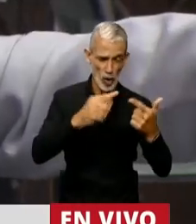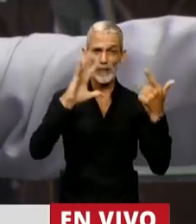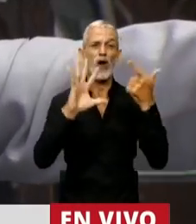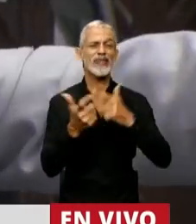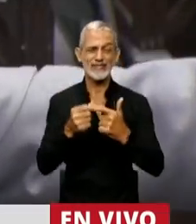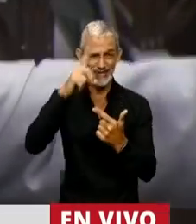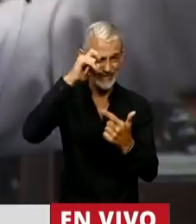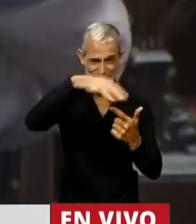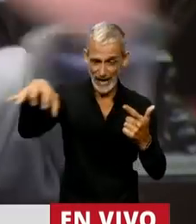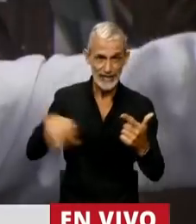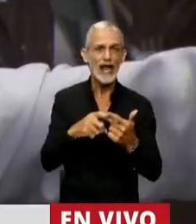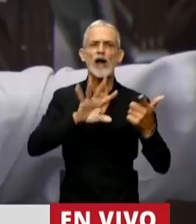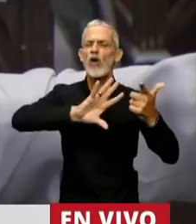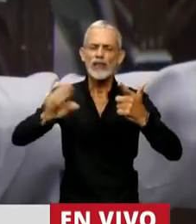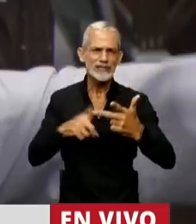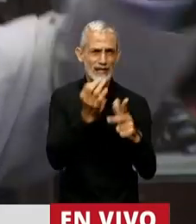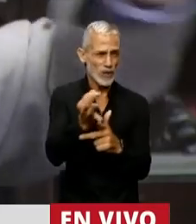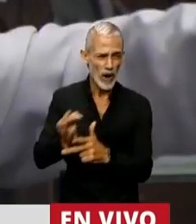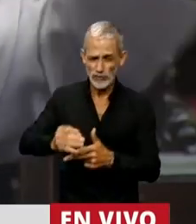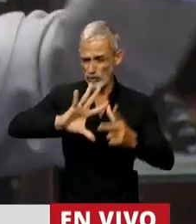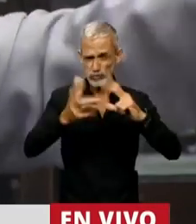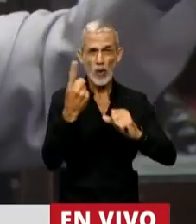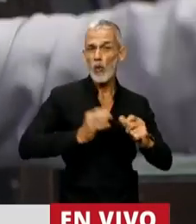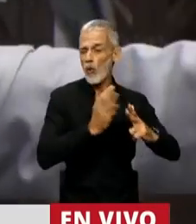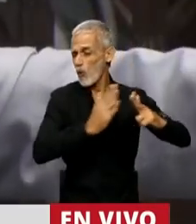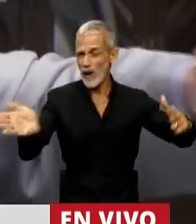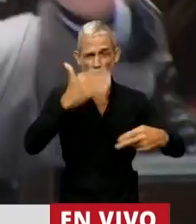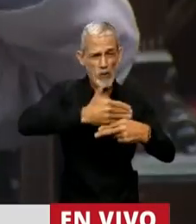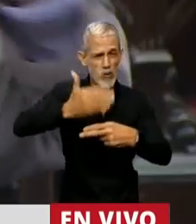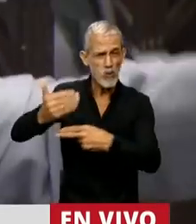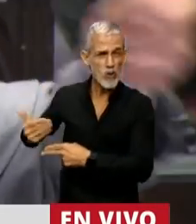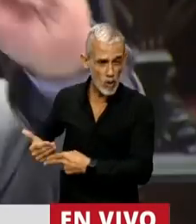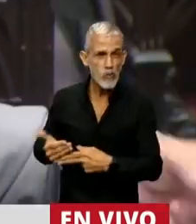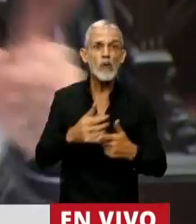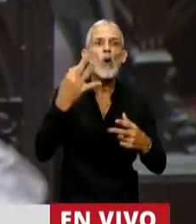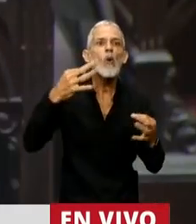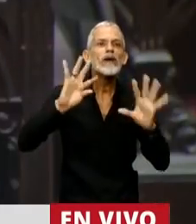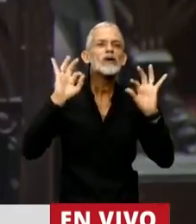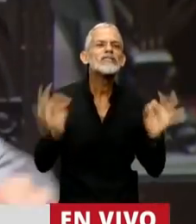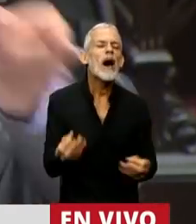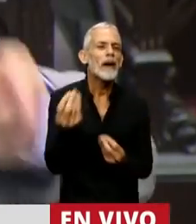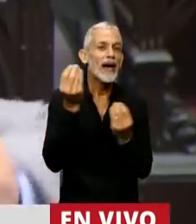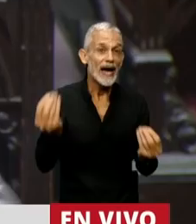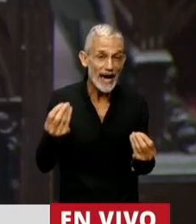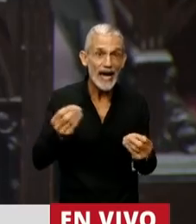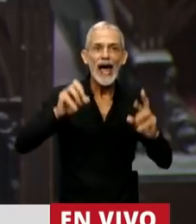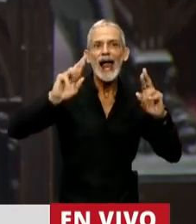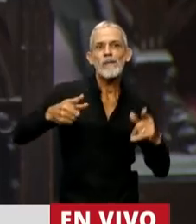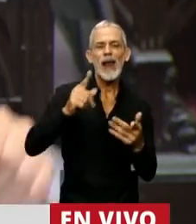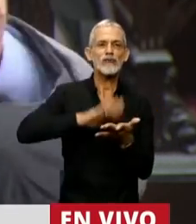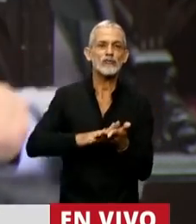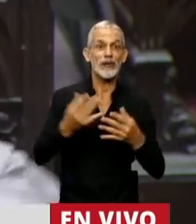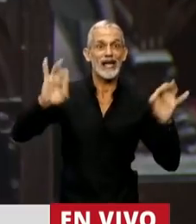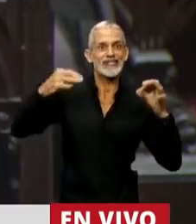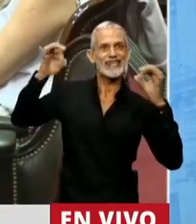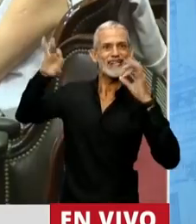desastre sanitario, desastre educativo, un año todo cerrado y lo único que saben hacer bien es el plan de impunidad